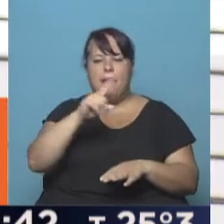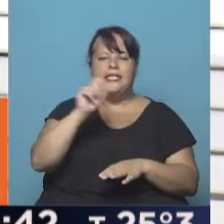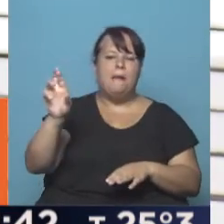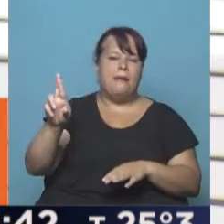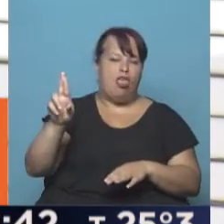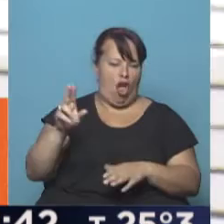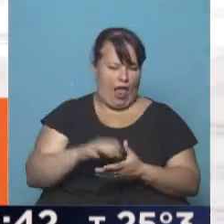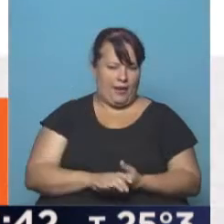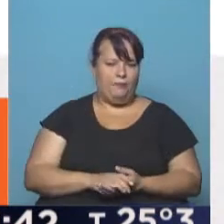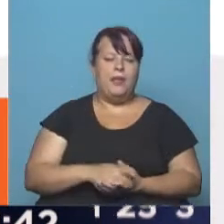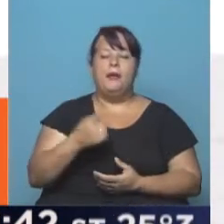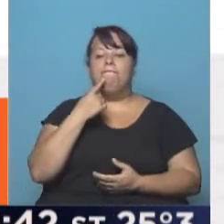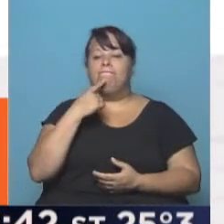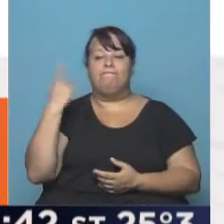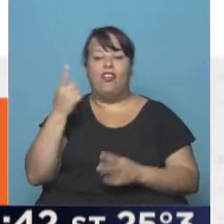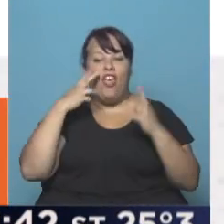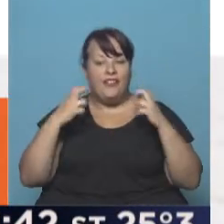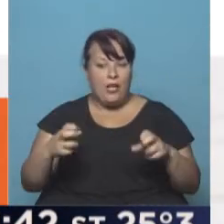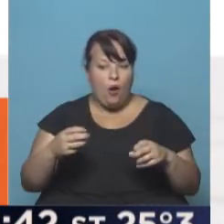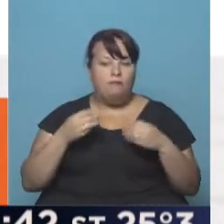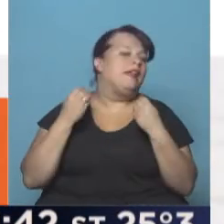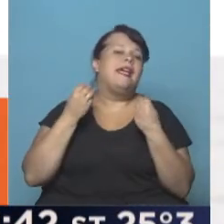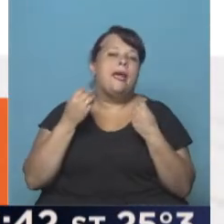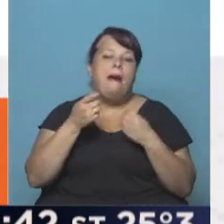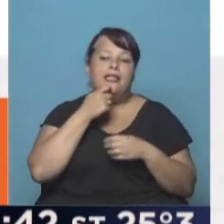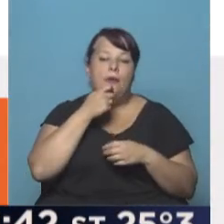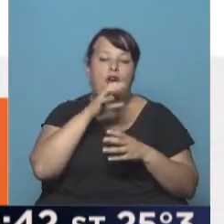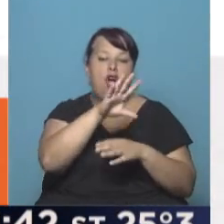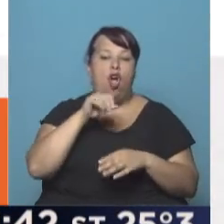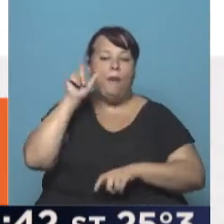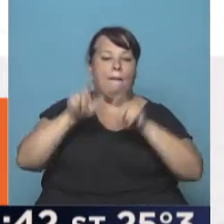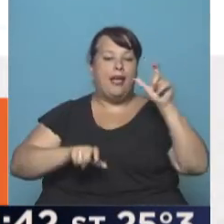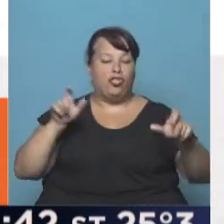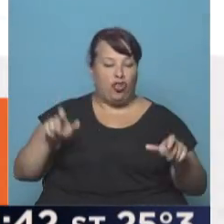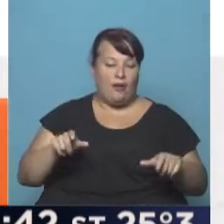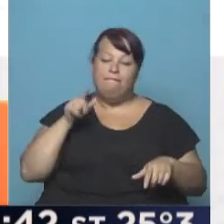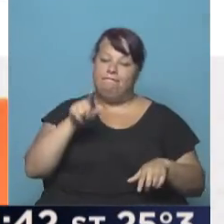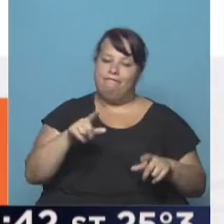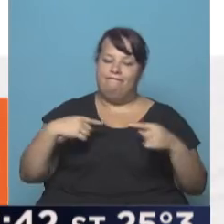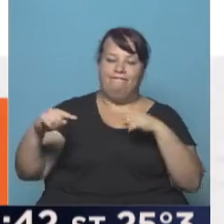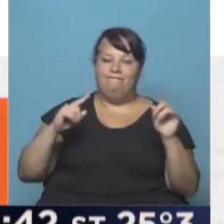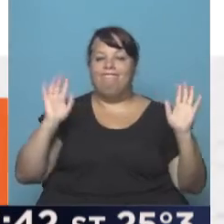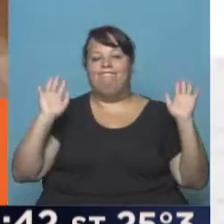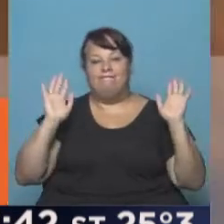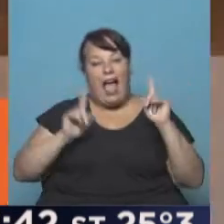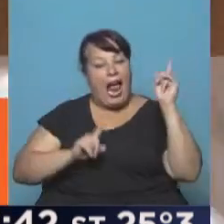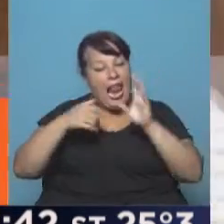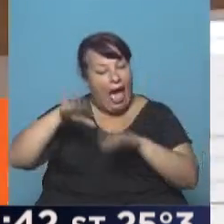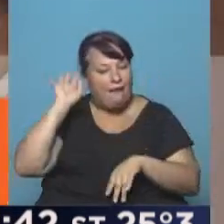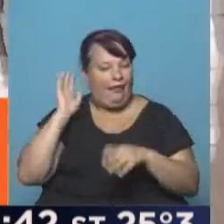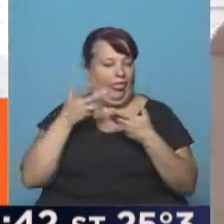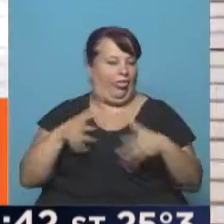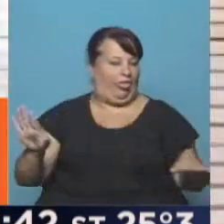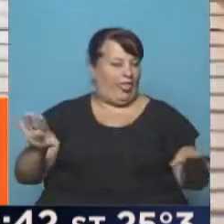dólares la gran pregunta a los investigadores es qué sucede con la clonación humana allí se disputan intereses que en su mayoría